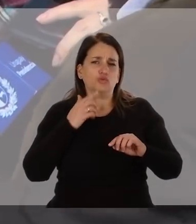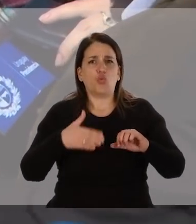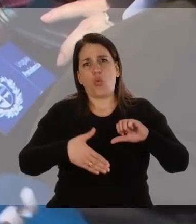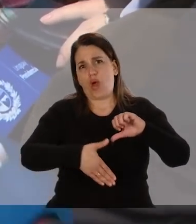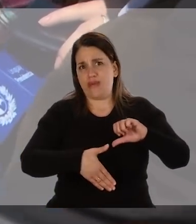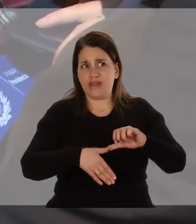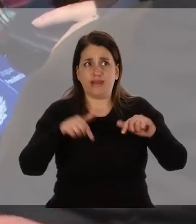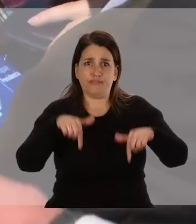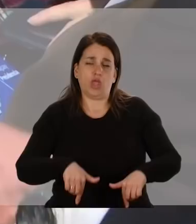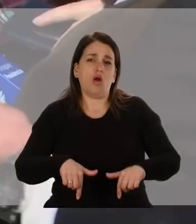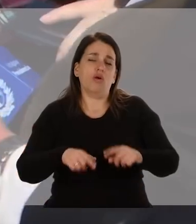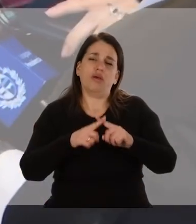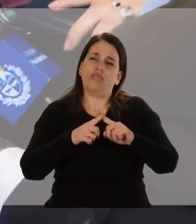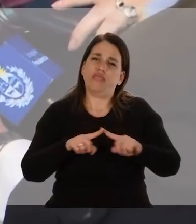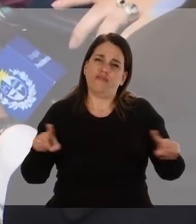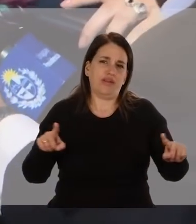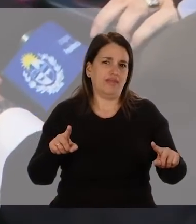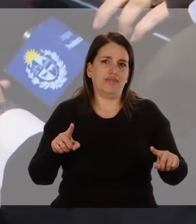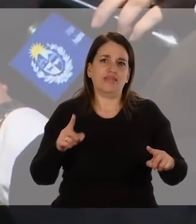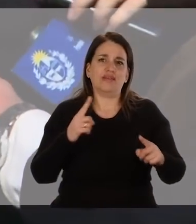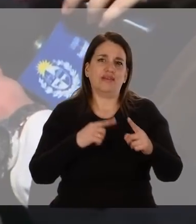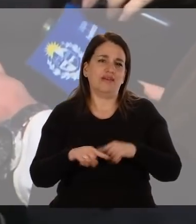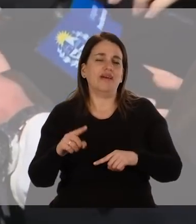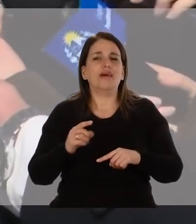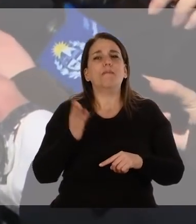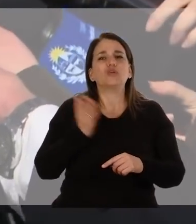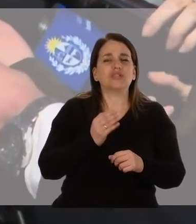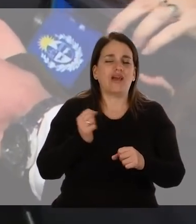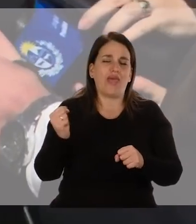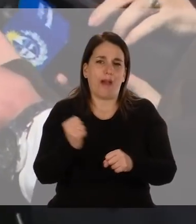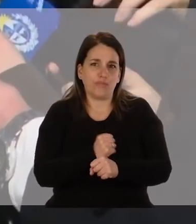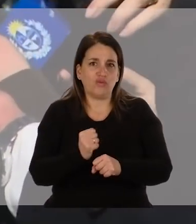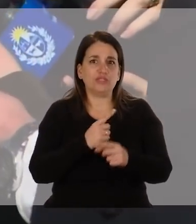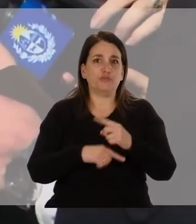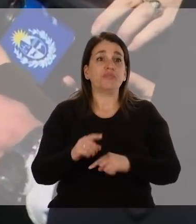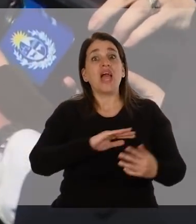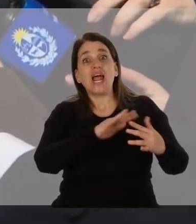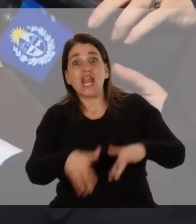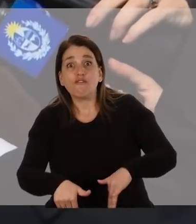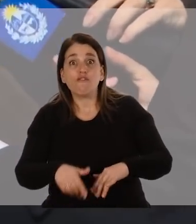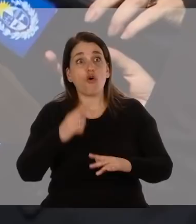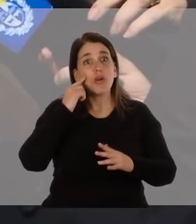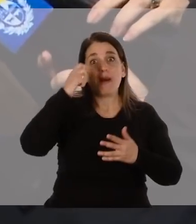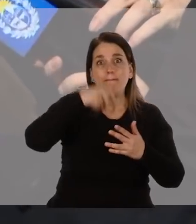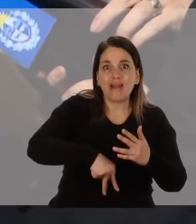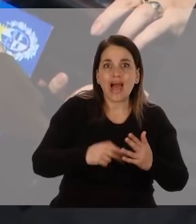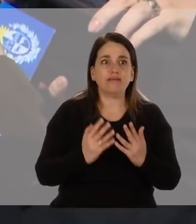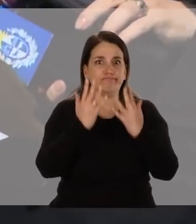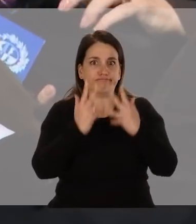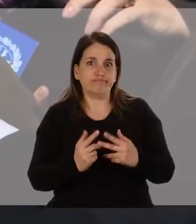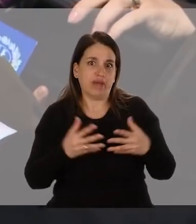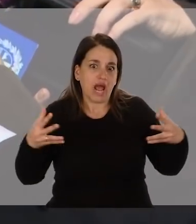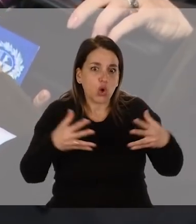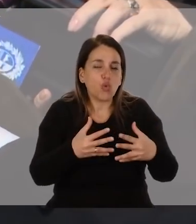de América. Y hoy no lo tiene. Obviamente que las estrategias para acercar a esos